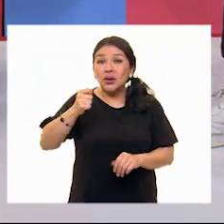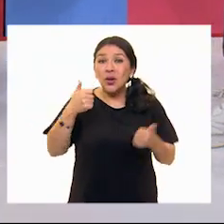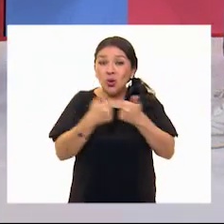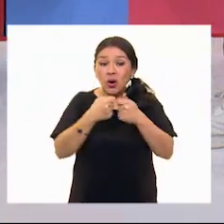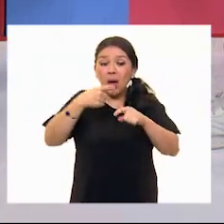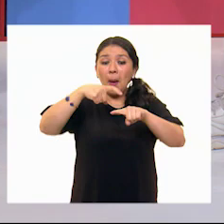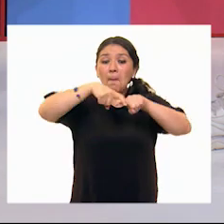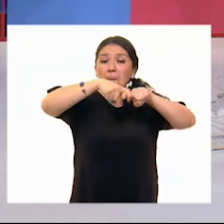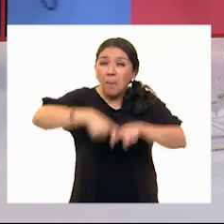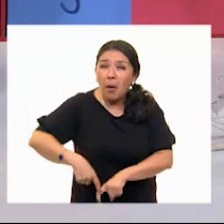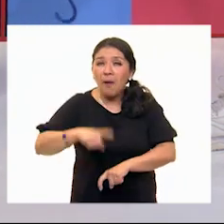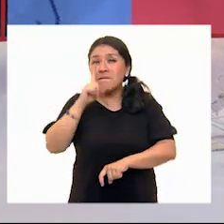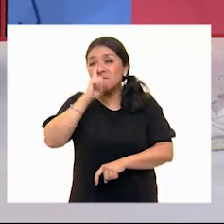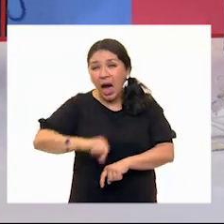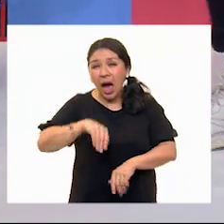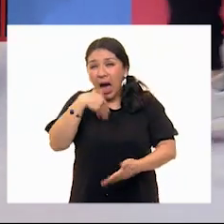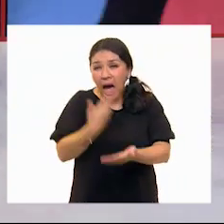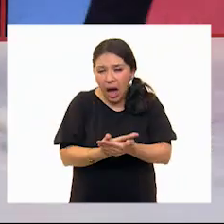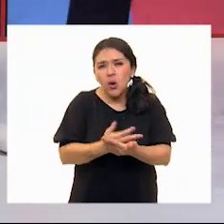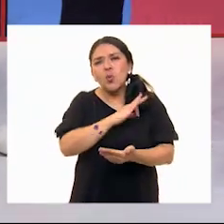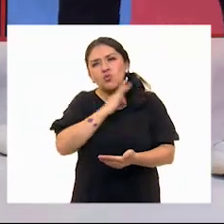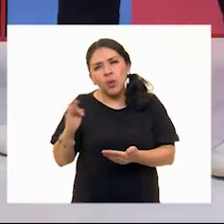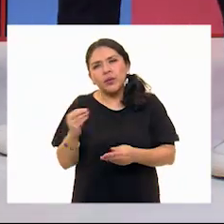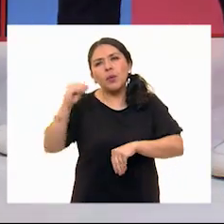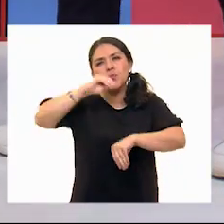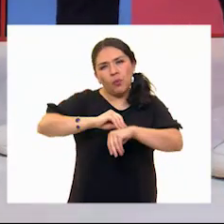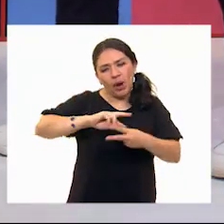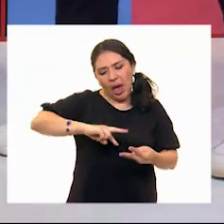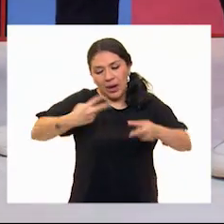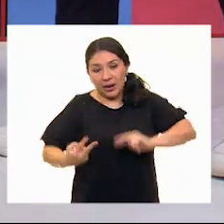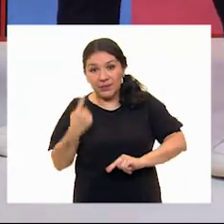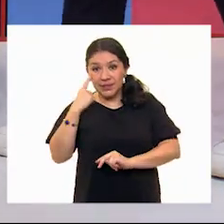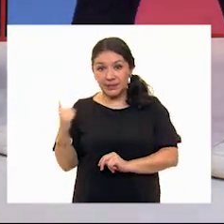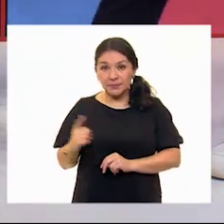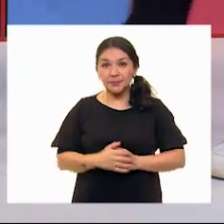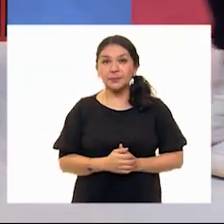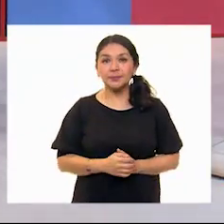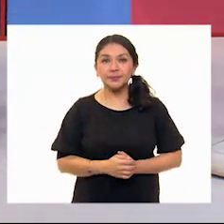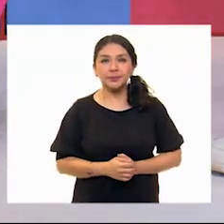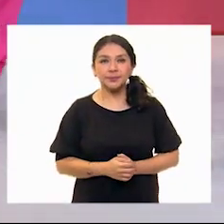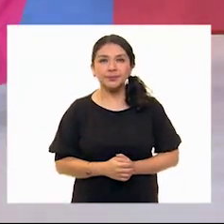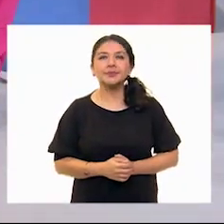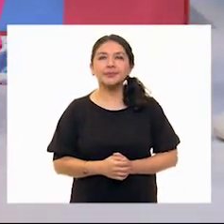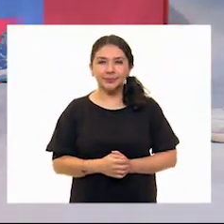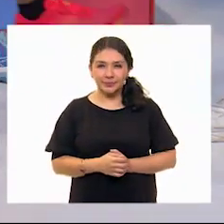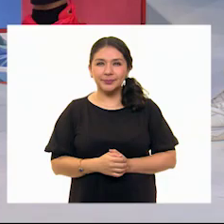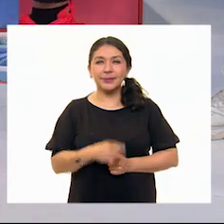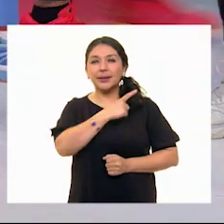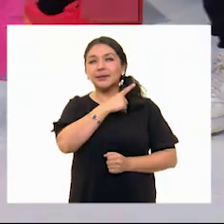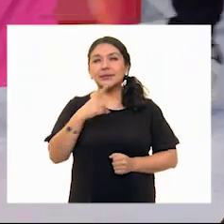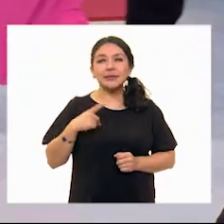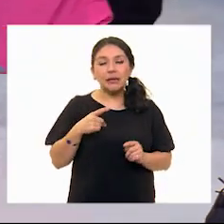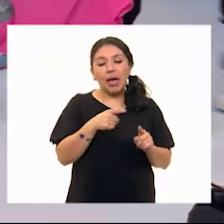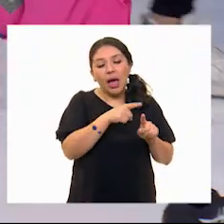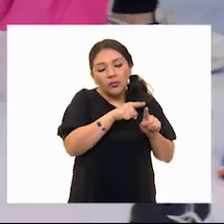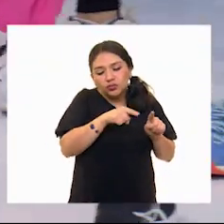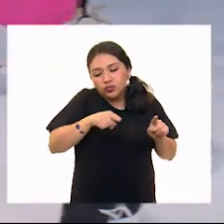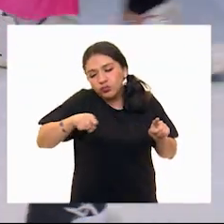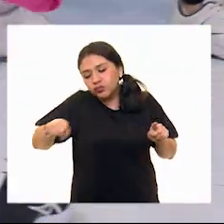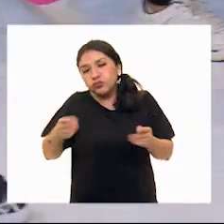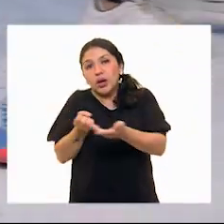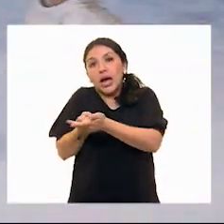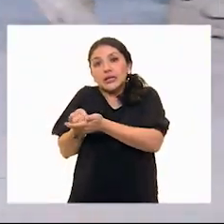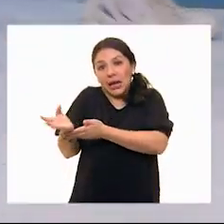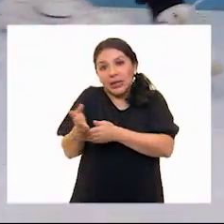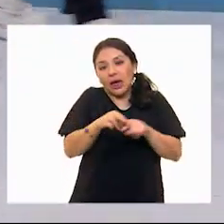asa, lo que podrías hacer es colocarla así. Boca abajo. Ajá, para poderla atorar. Y la tendrás que llevar hasta la salida. Muy